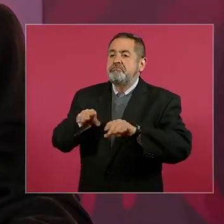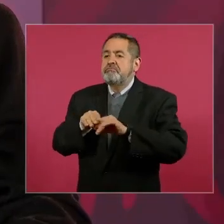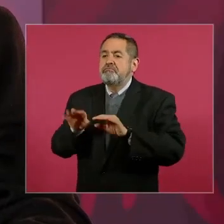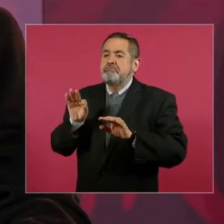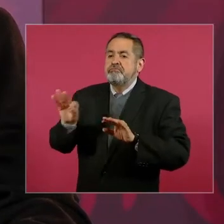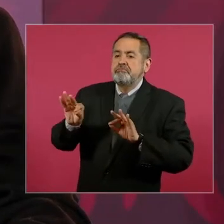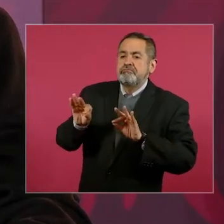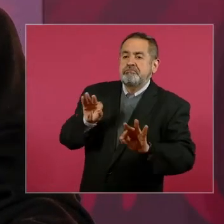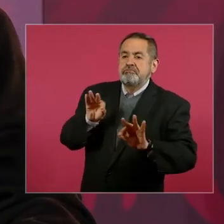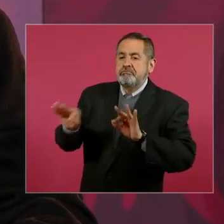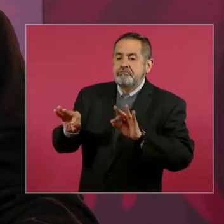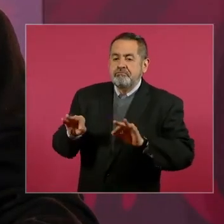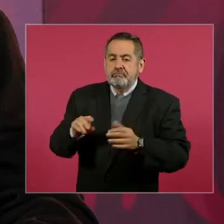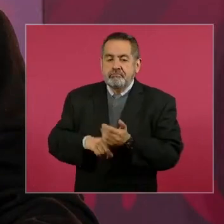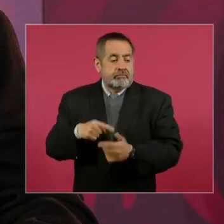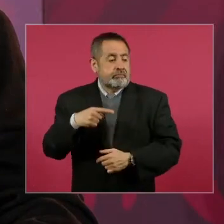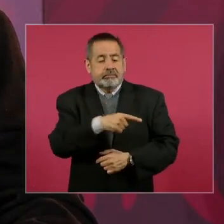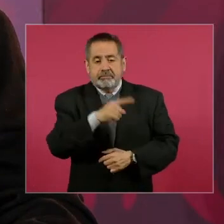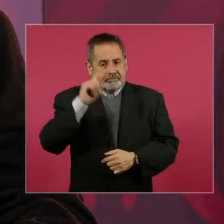porque están enojados,